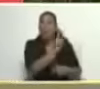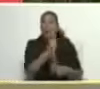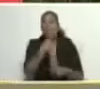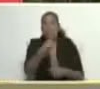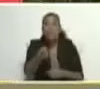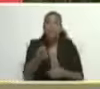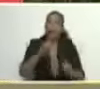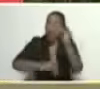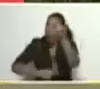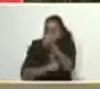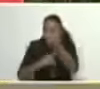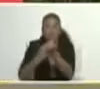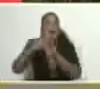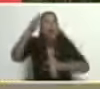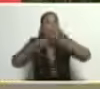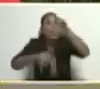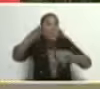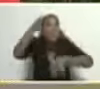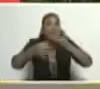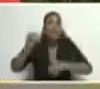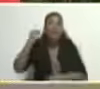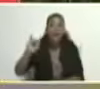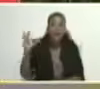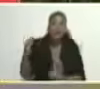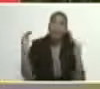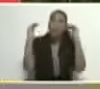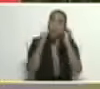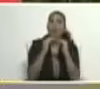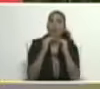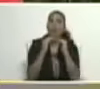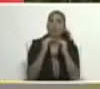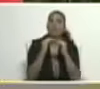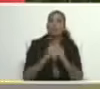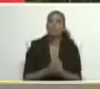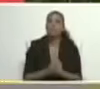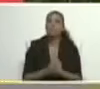decir que nosotros apoyamos la justicia, la equidad.